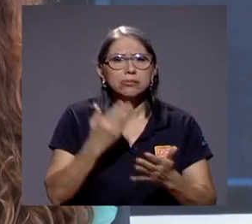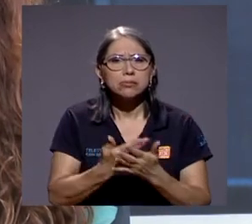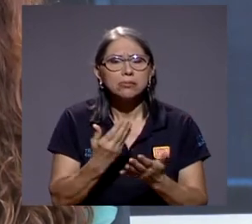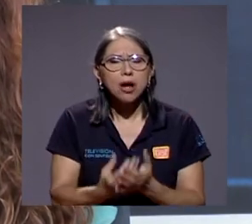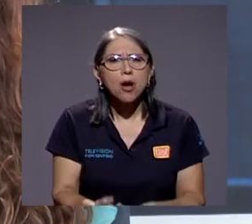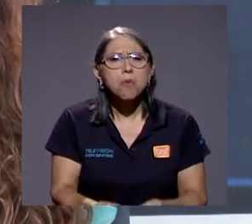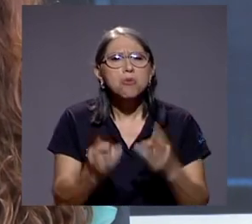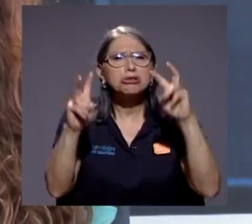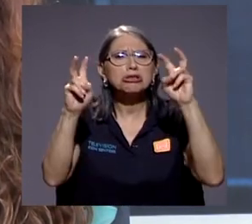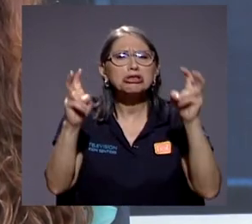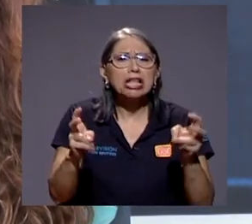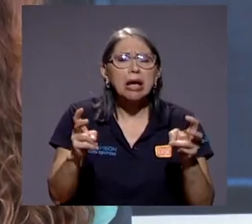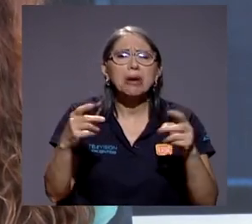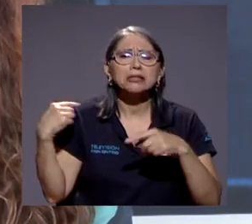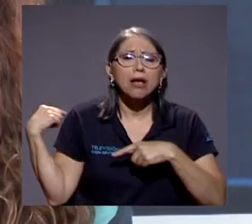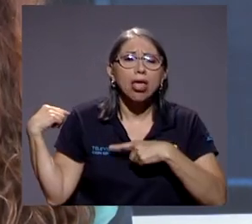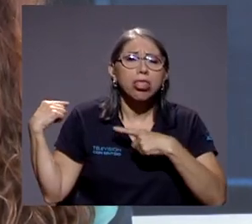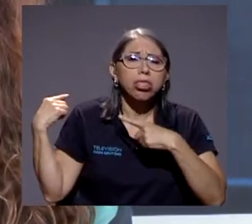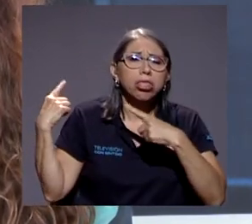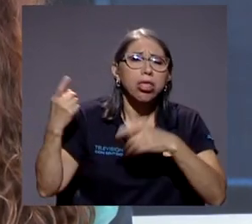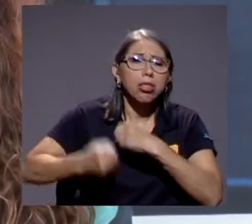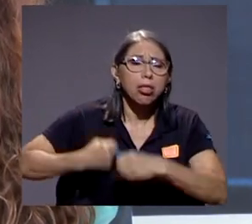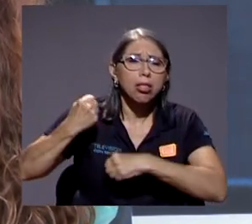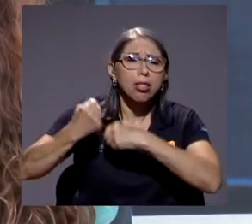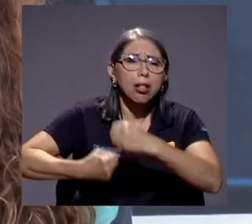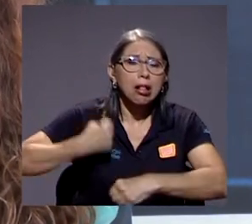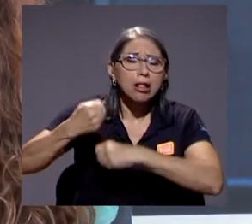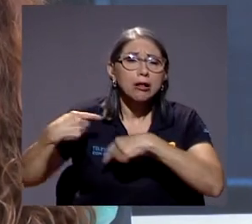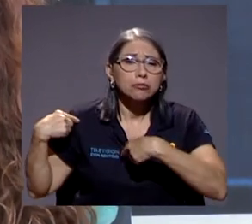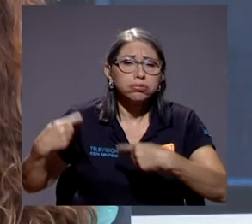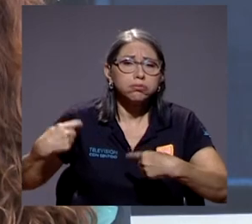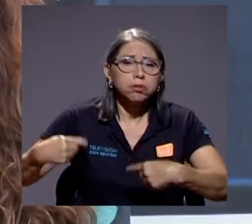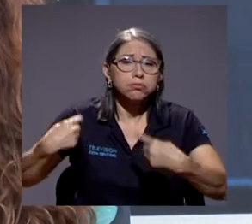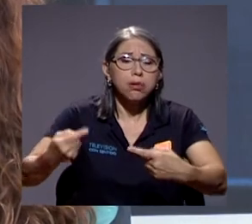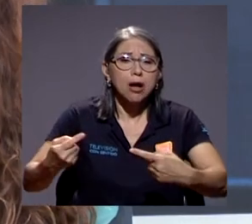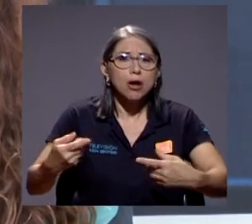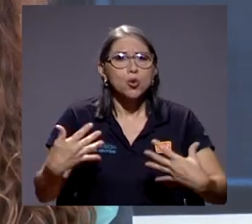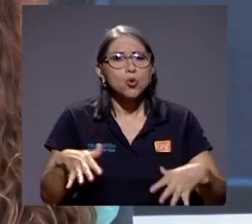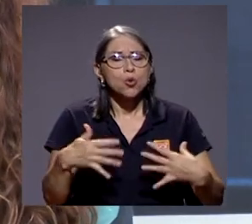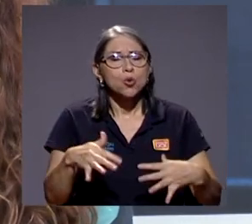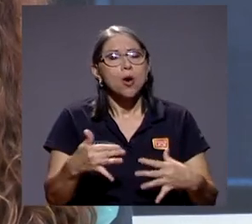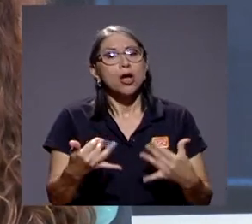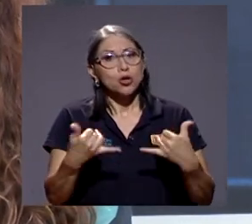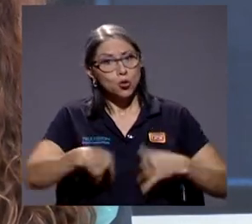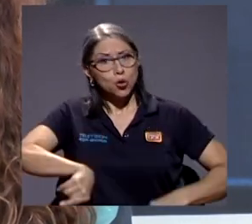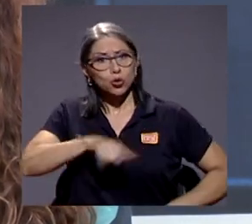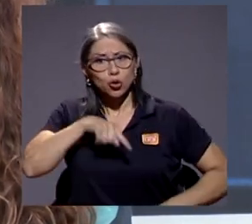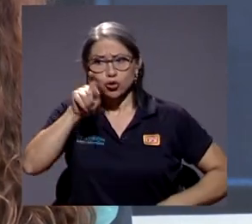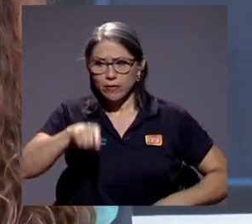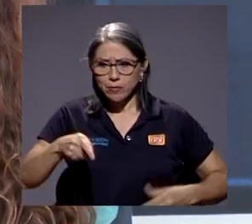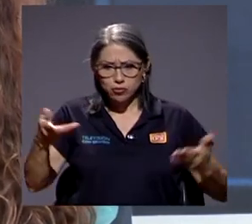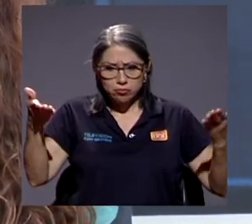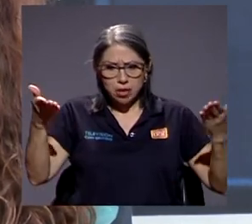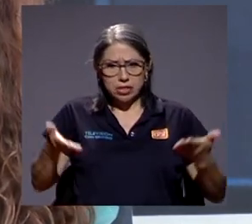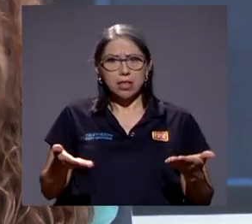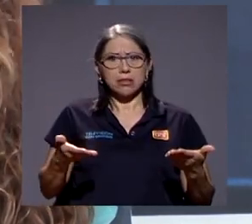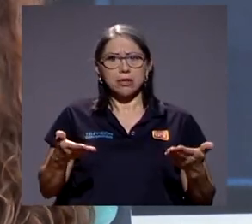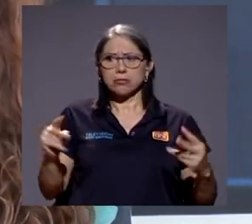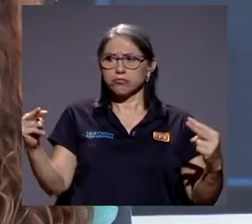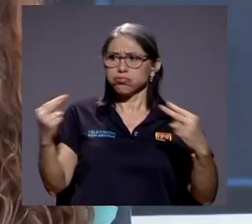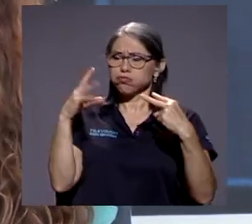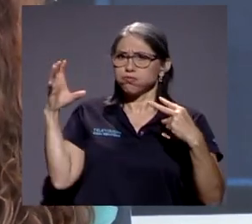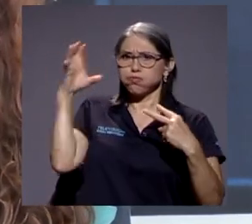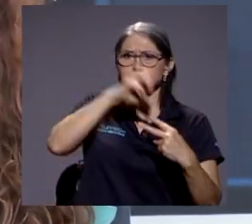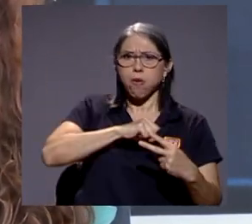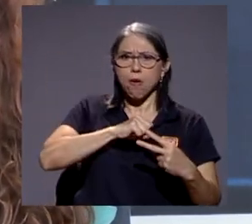que resolver como sector tenemos que estar más presentes para que las cosas cambien y creo que no podemos